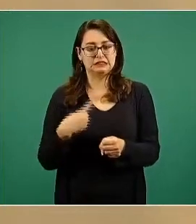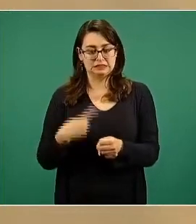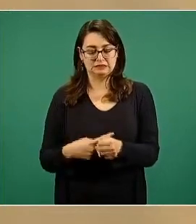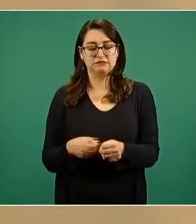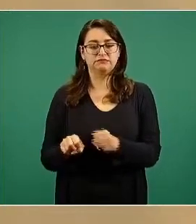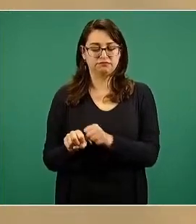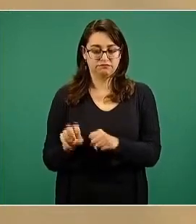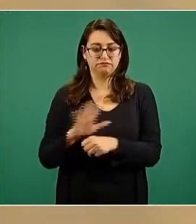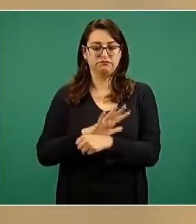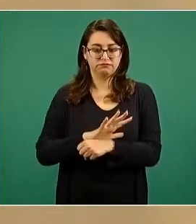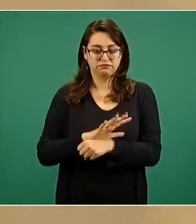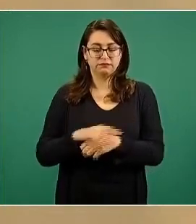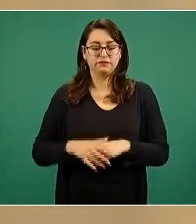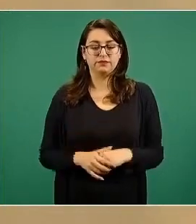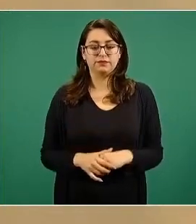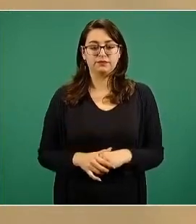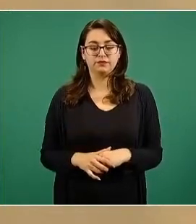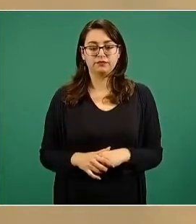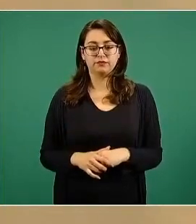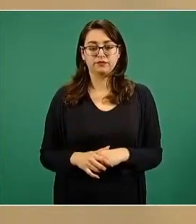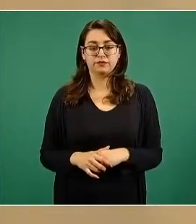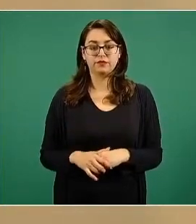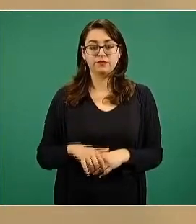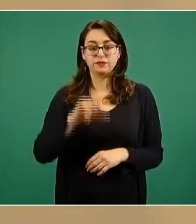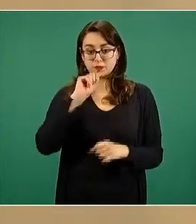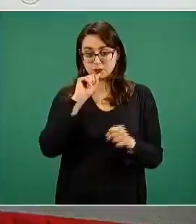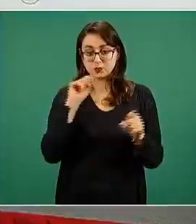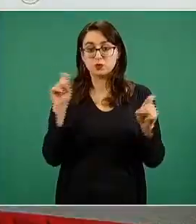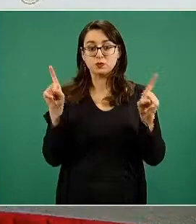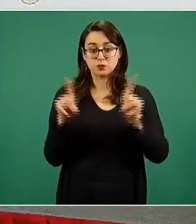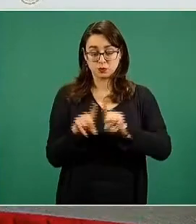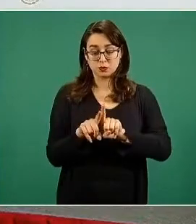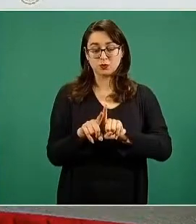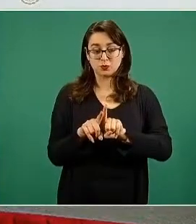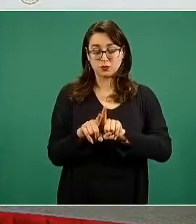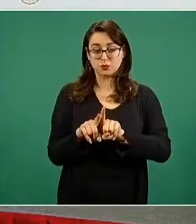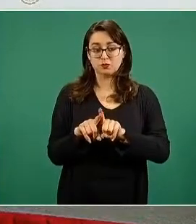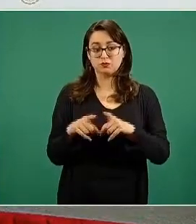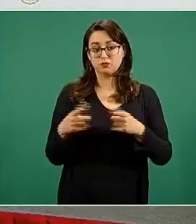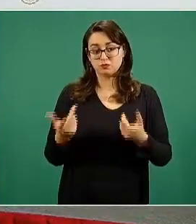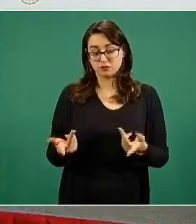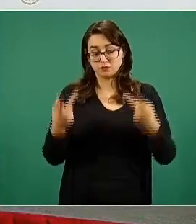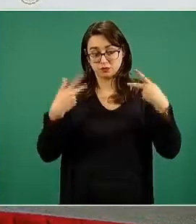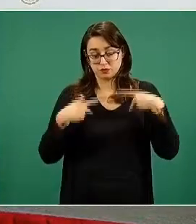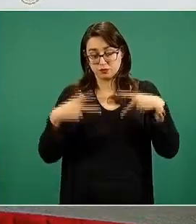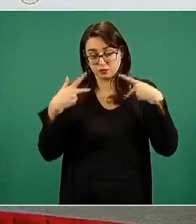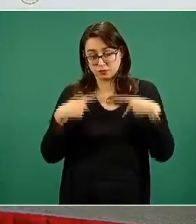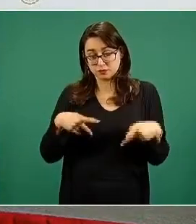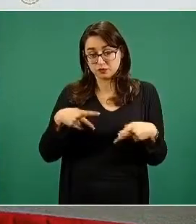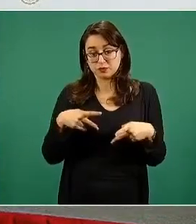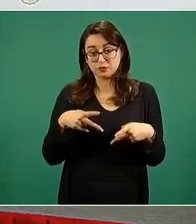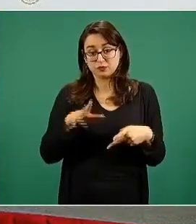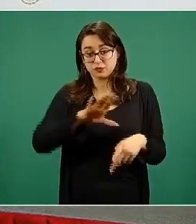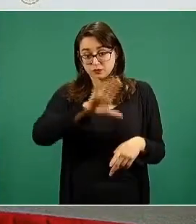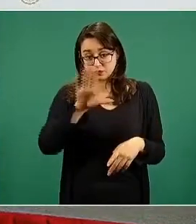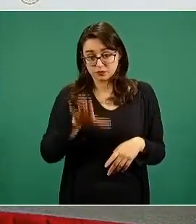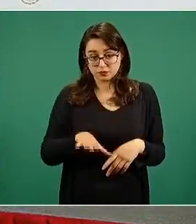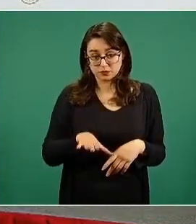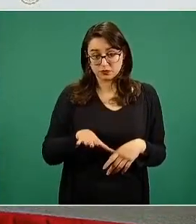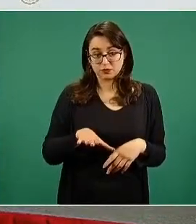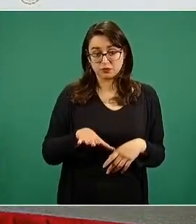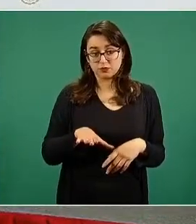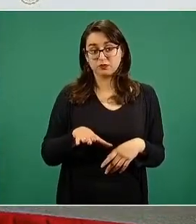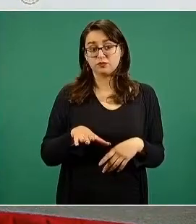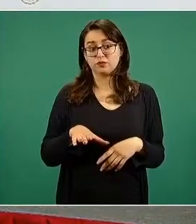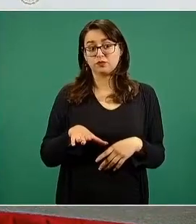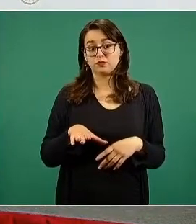virus SARS-CoV-2 y también hay un exceso en la mortalidad que se